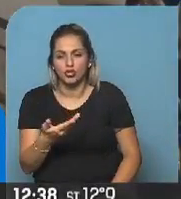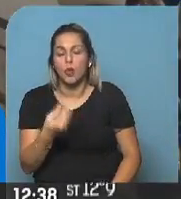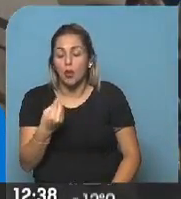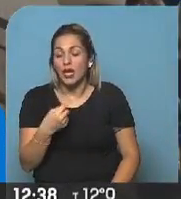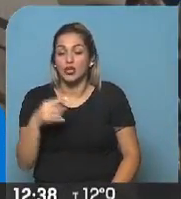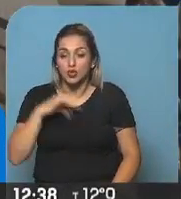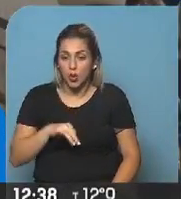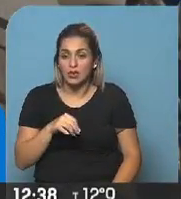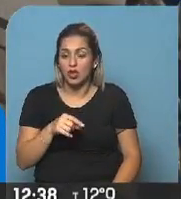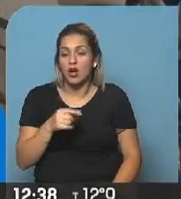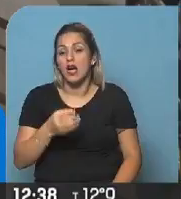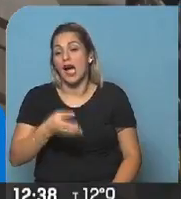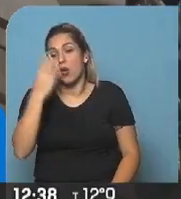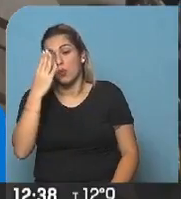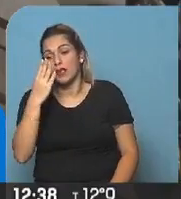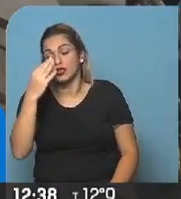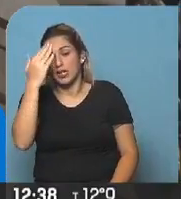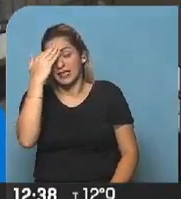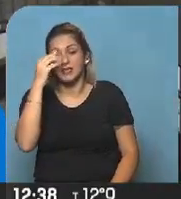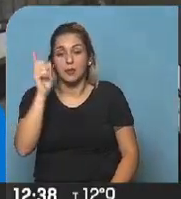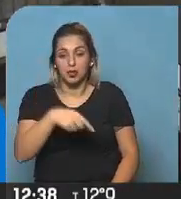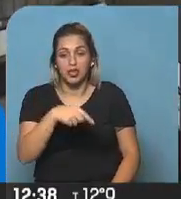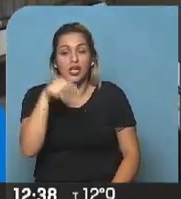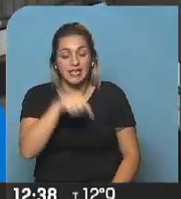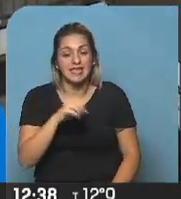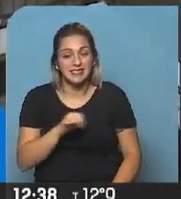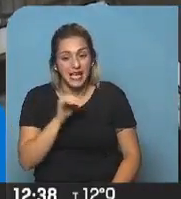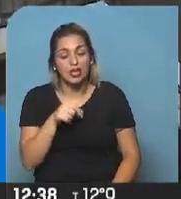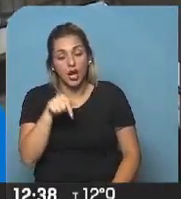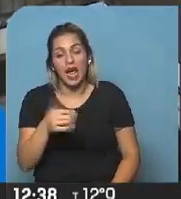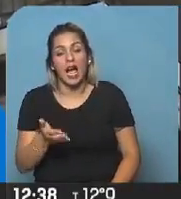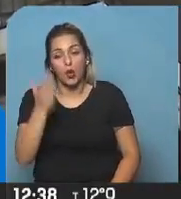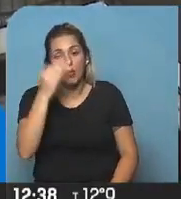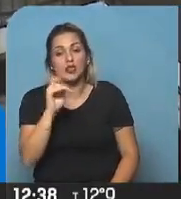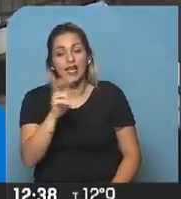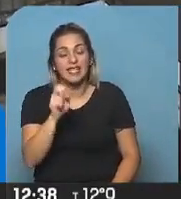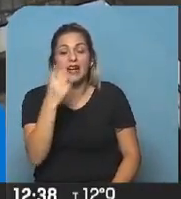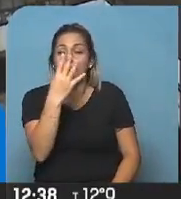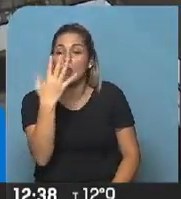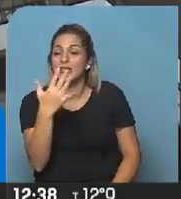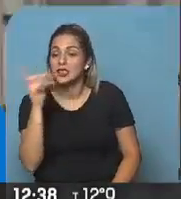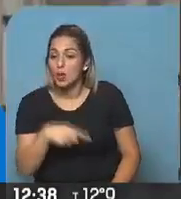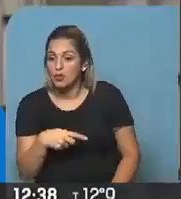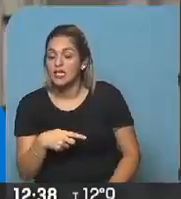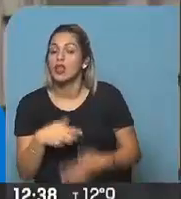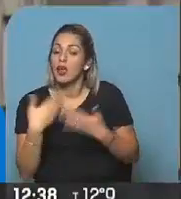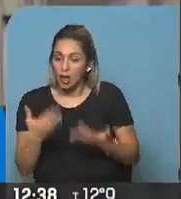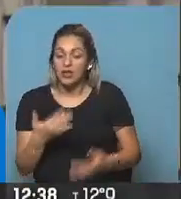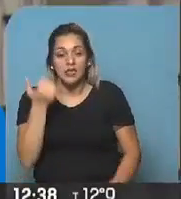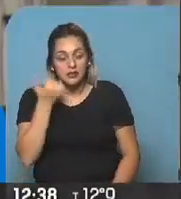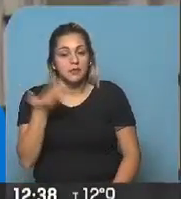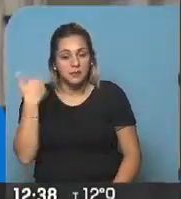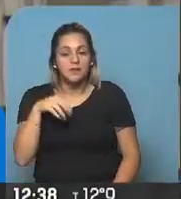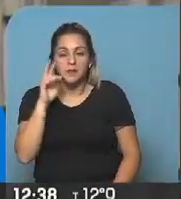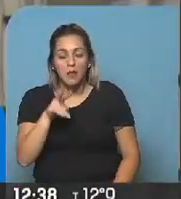salarios aumentarán un 15% y este año terminaremos con aumentos en los alquileres del 45%. Ya vimos